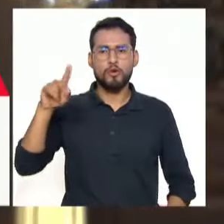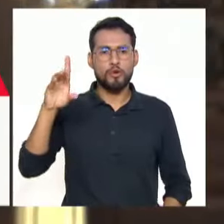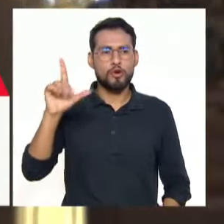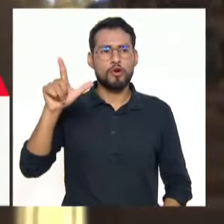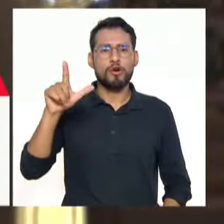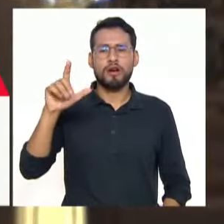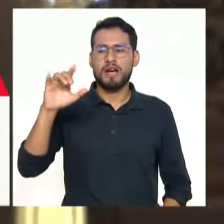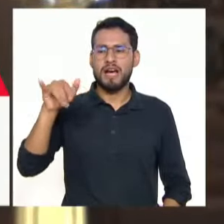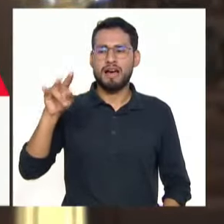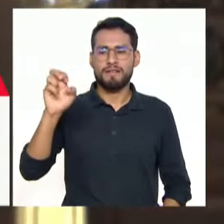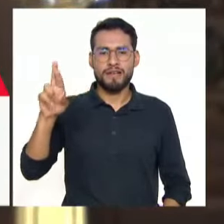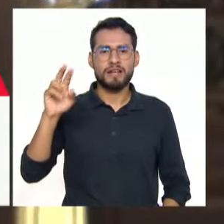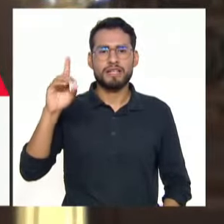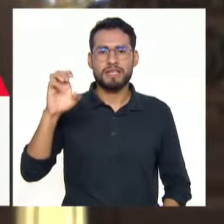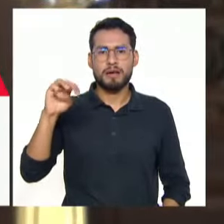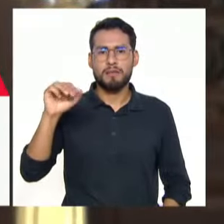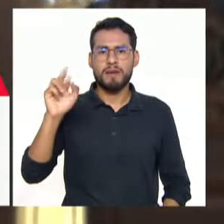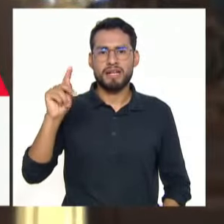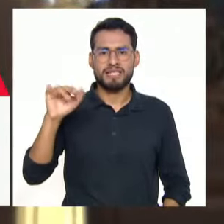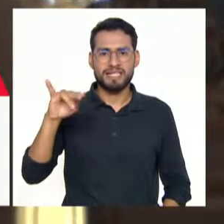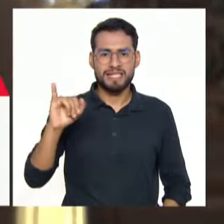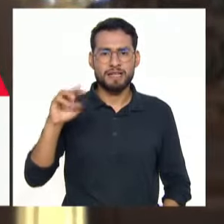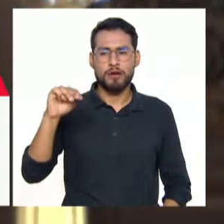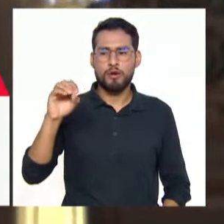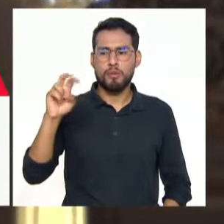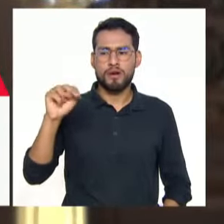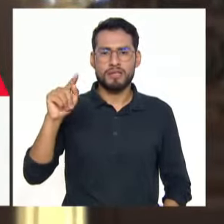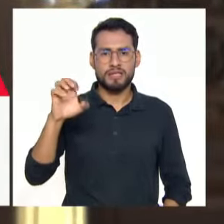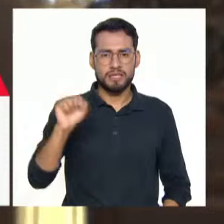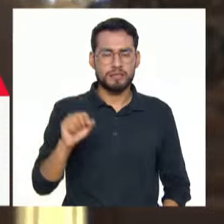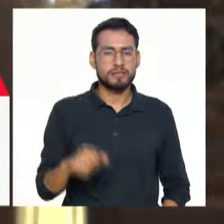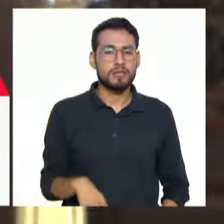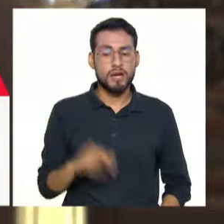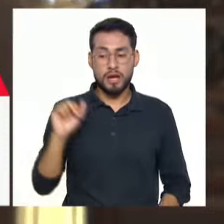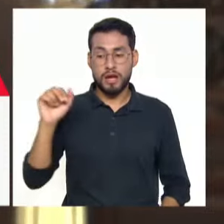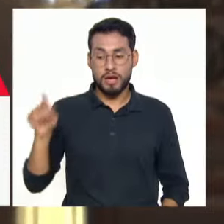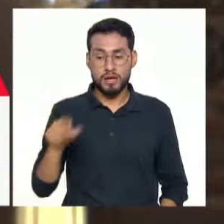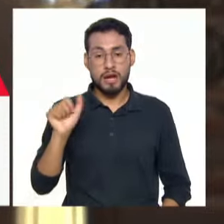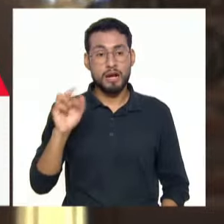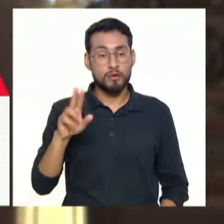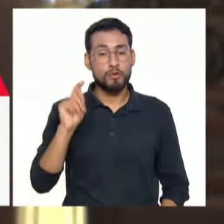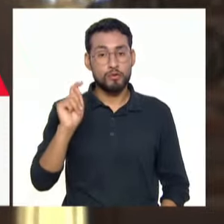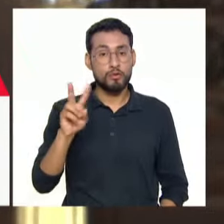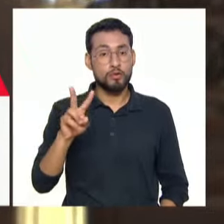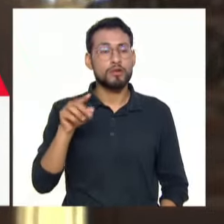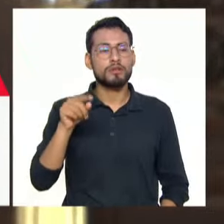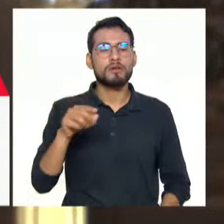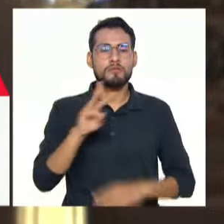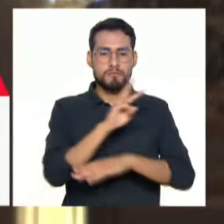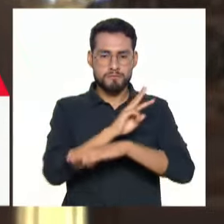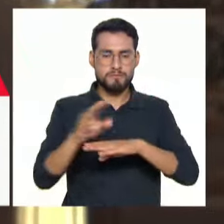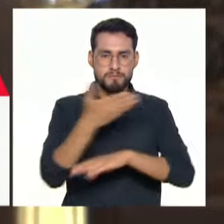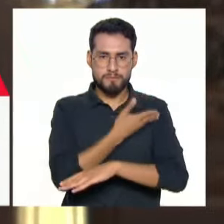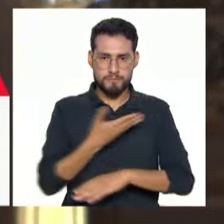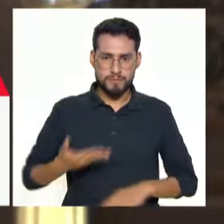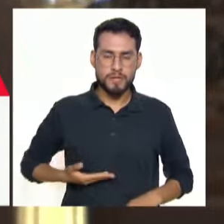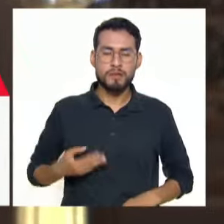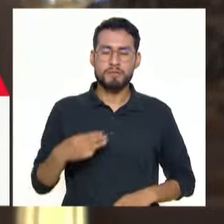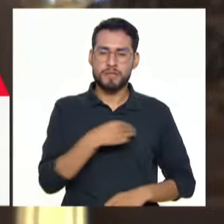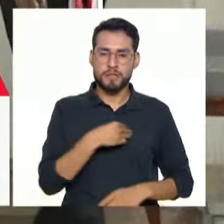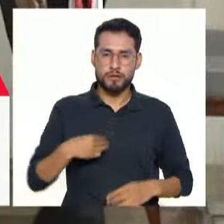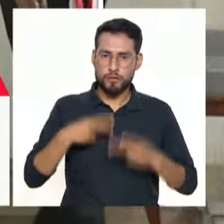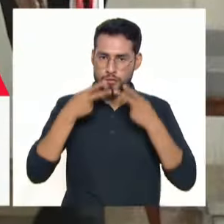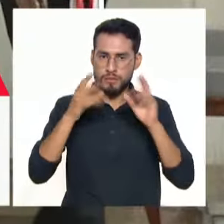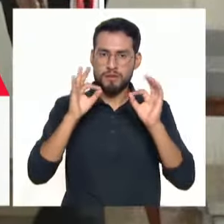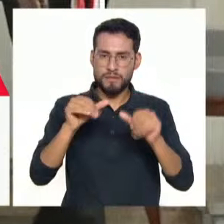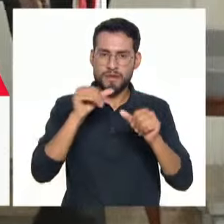Julio Javier de Martini Montes. Artículo 2. La declaración jurada del ministro nombrado es publicada en la página web de la Presidencia del Consejo de Ministros en